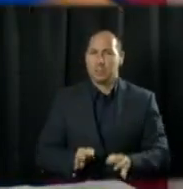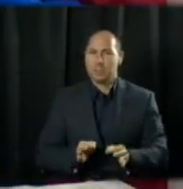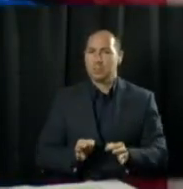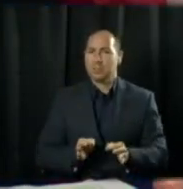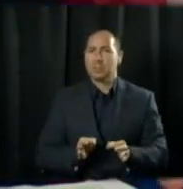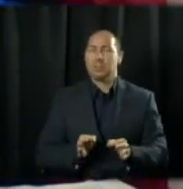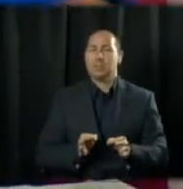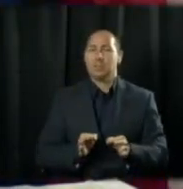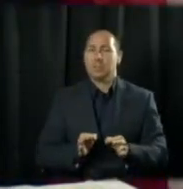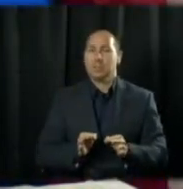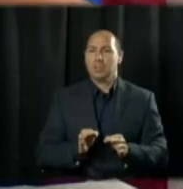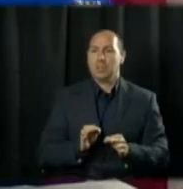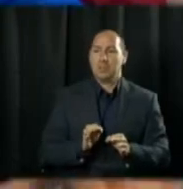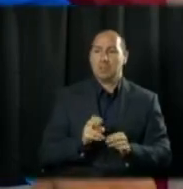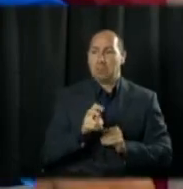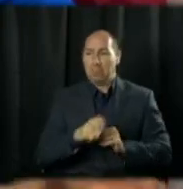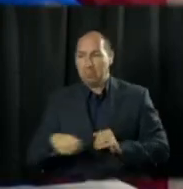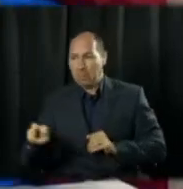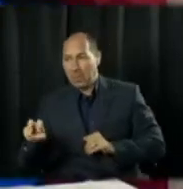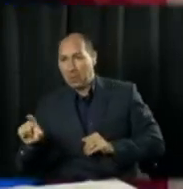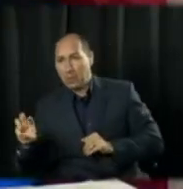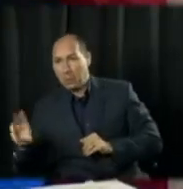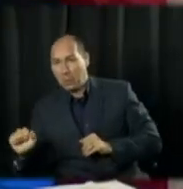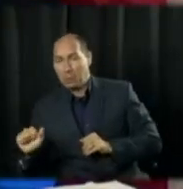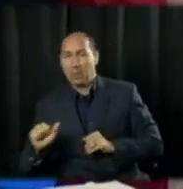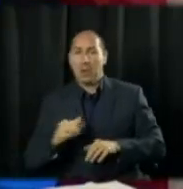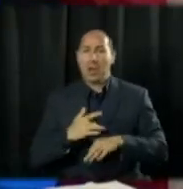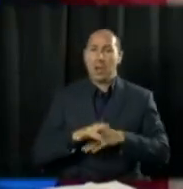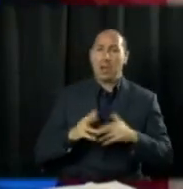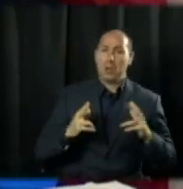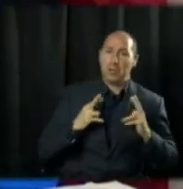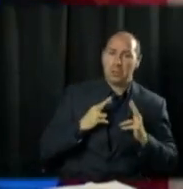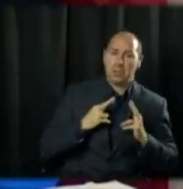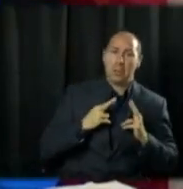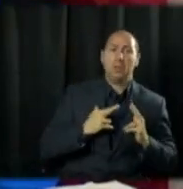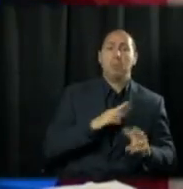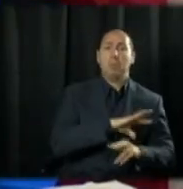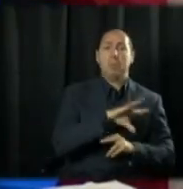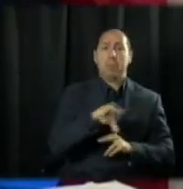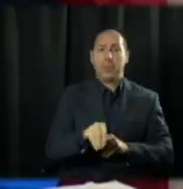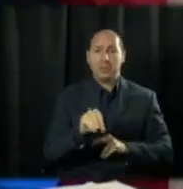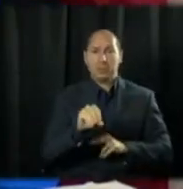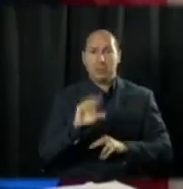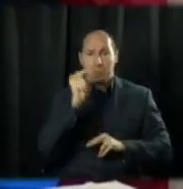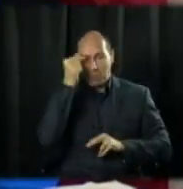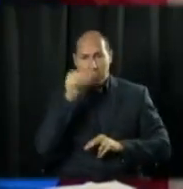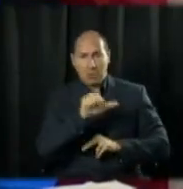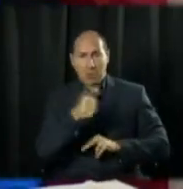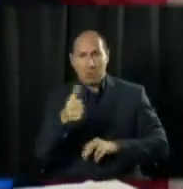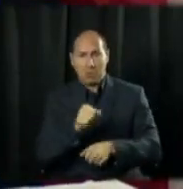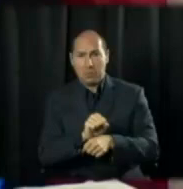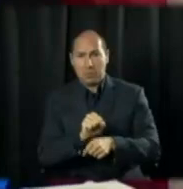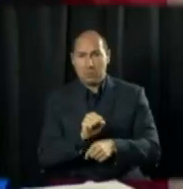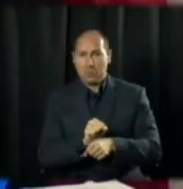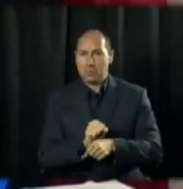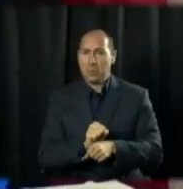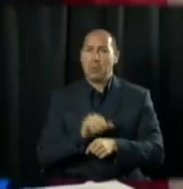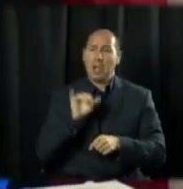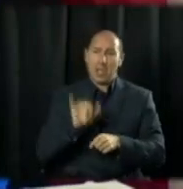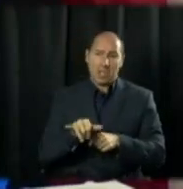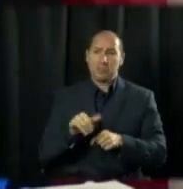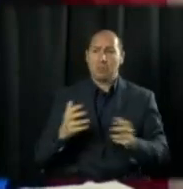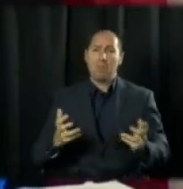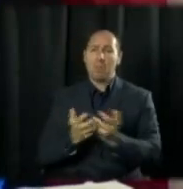escojan que en lugar de irse con Luma y en lugar de retirarse temprano, entren en el gobierno, según la ley